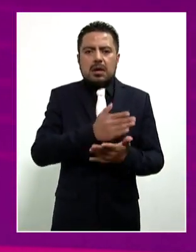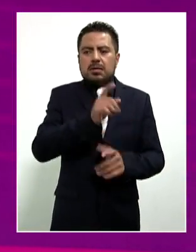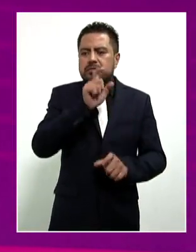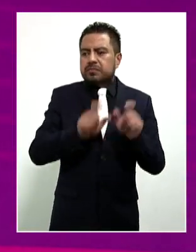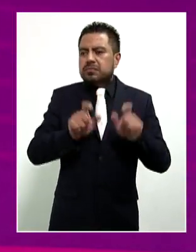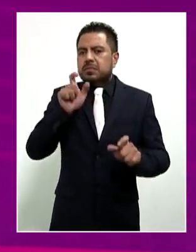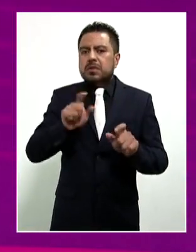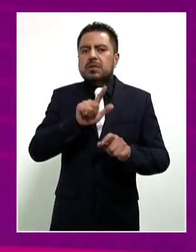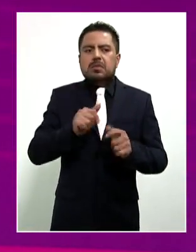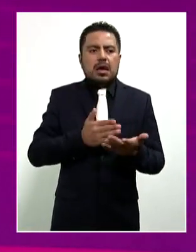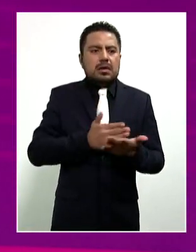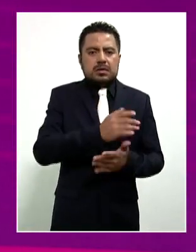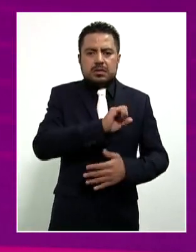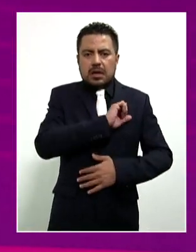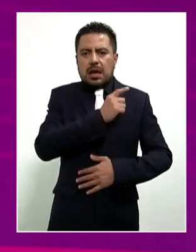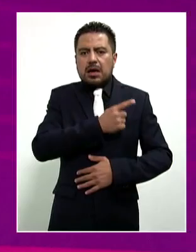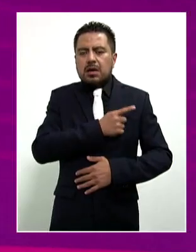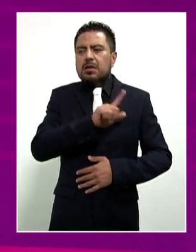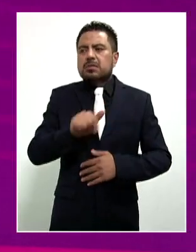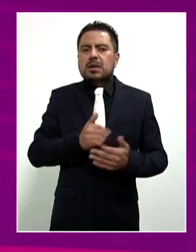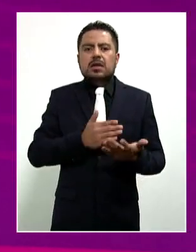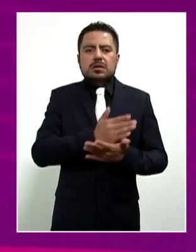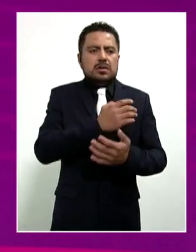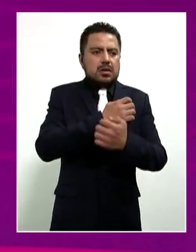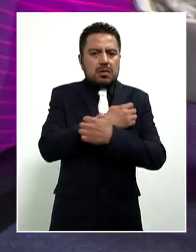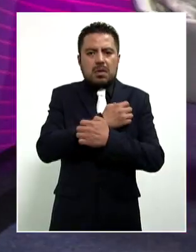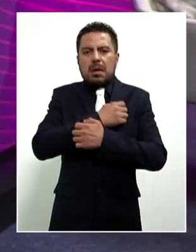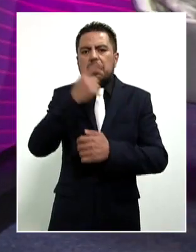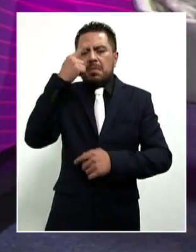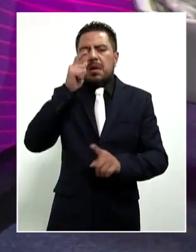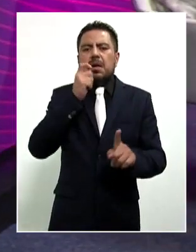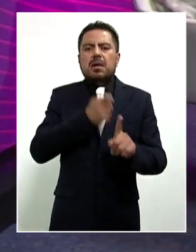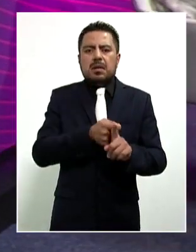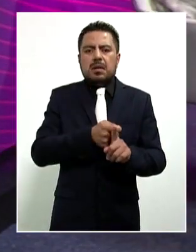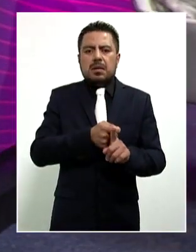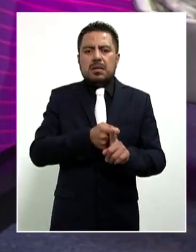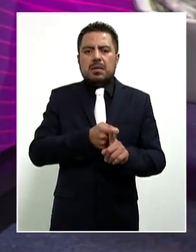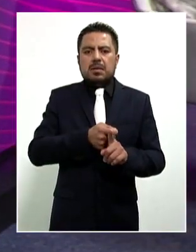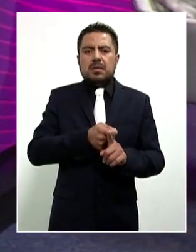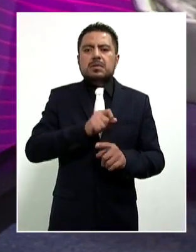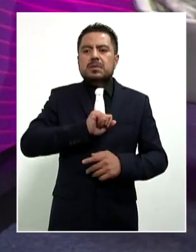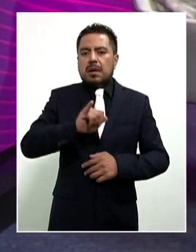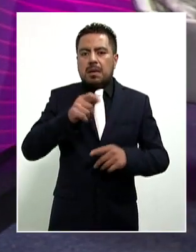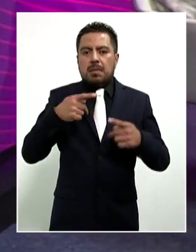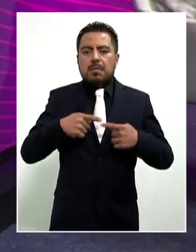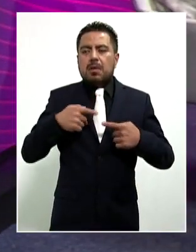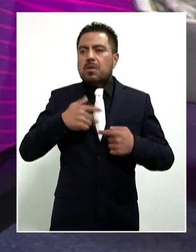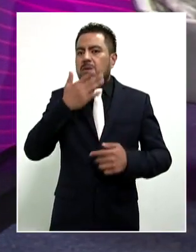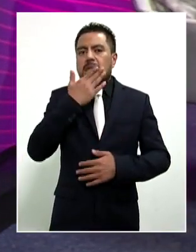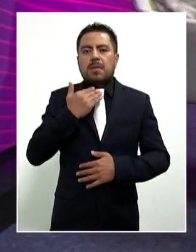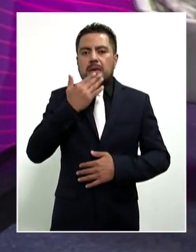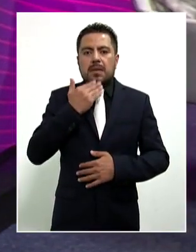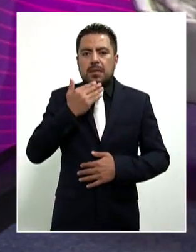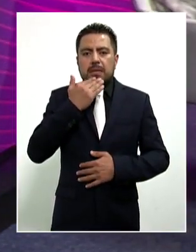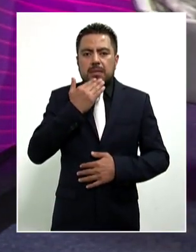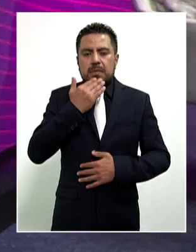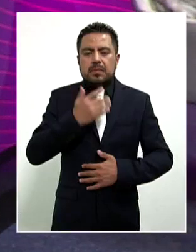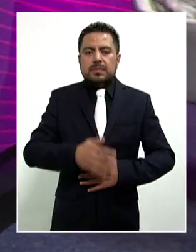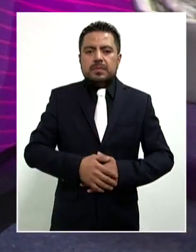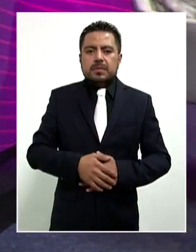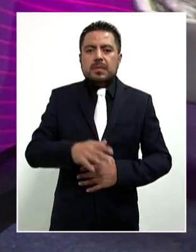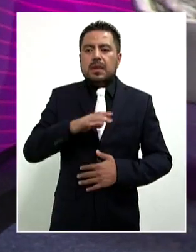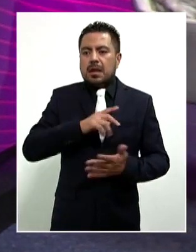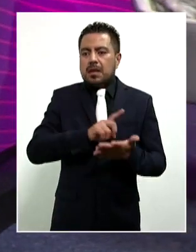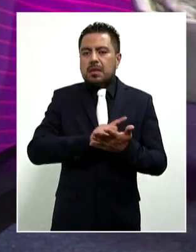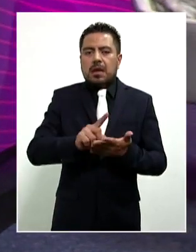identidad, luego el acceso a la salud, luego el acceso a la educación. ¿Para qué? Para, si la gente no tiene